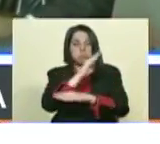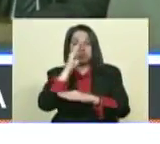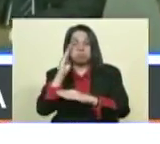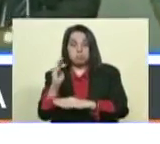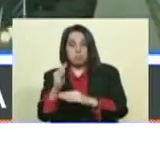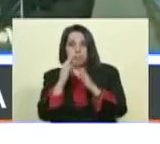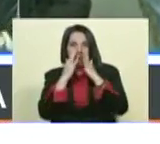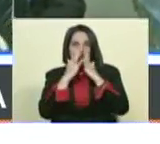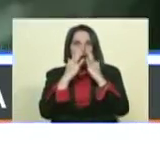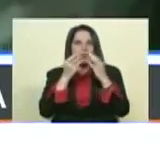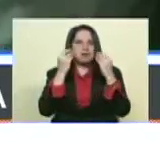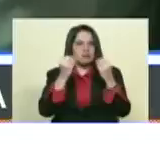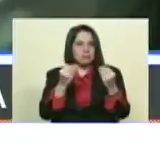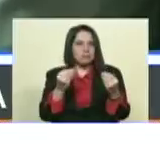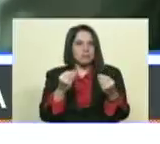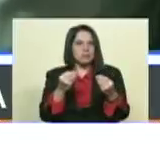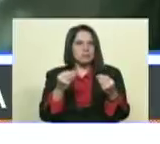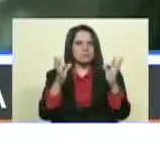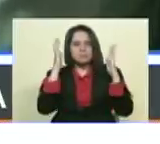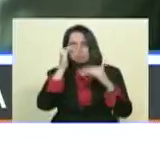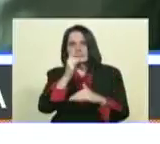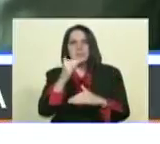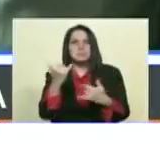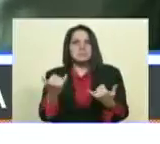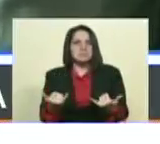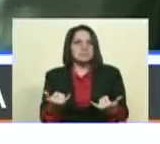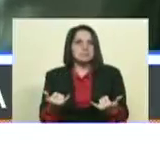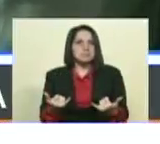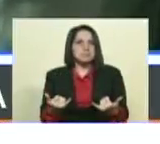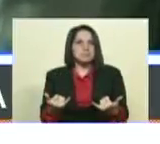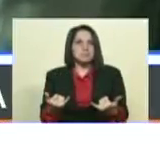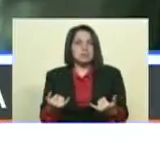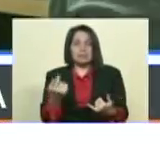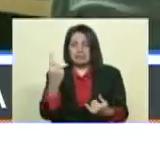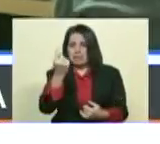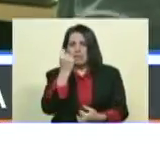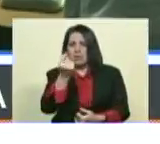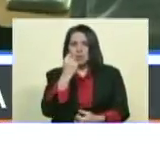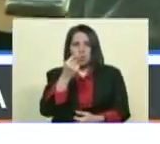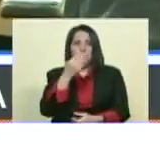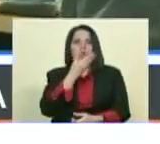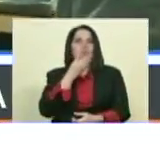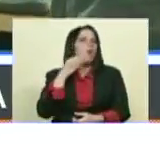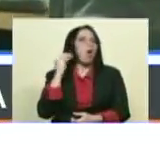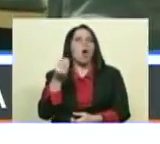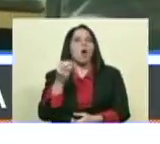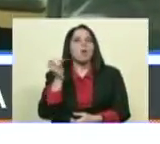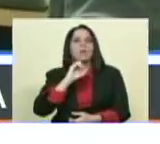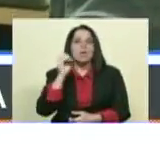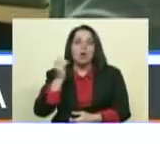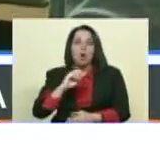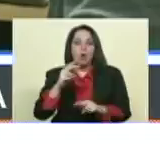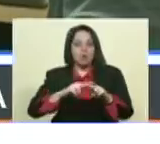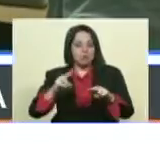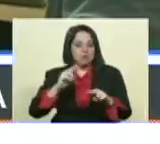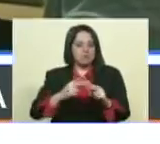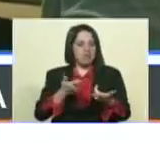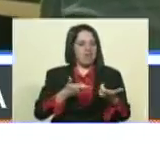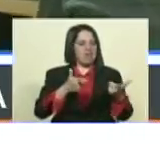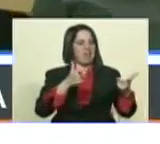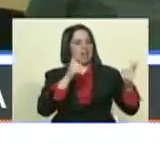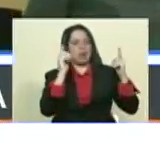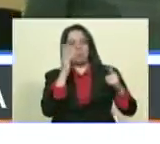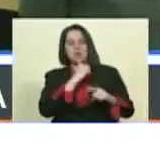instituciones nacionales, regionales y tenemos una meta en común: que ningún joven, que ningún niño esté fuera del sistema educativo y que ese